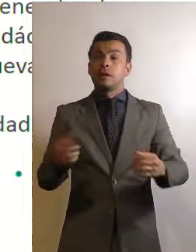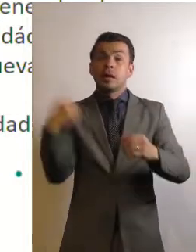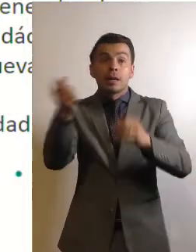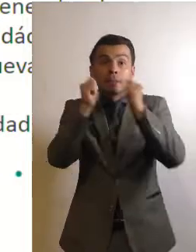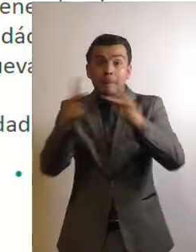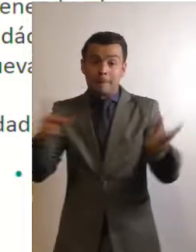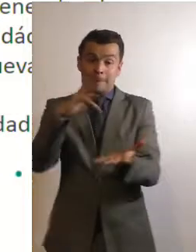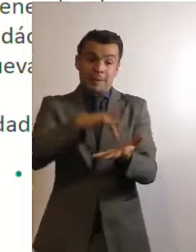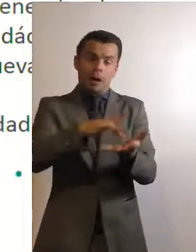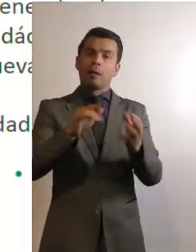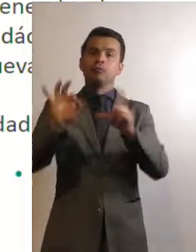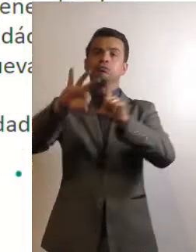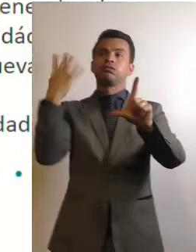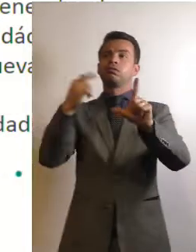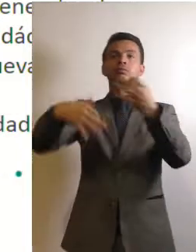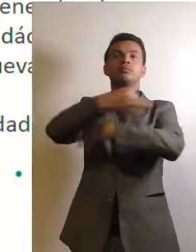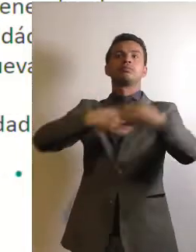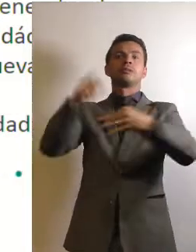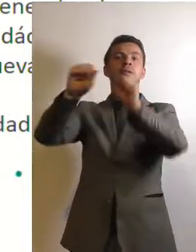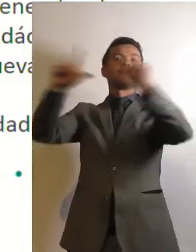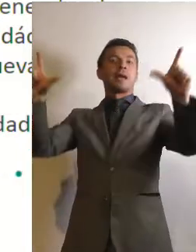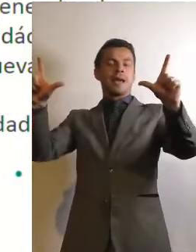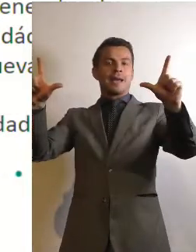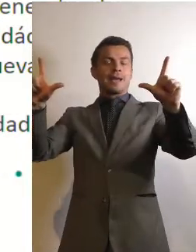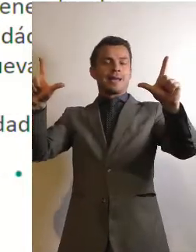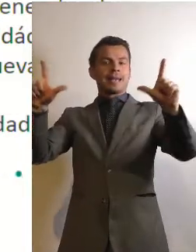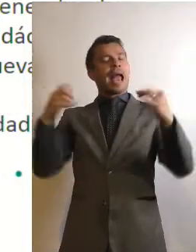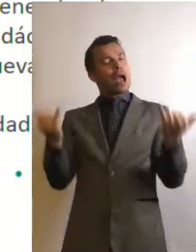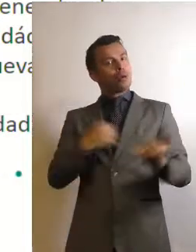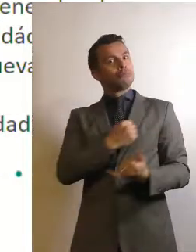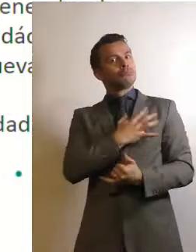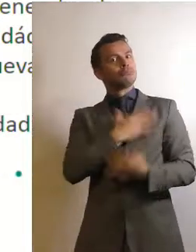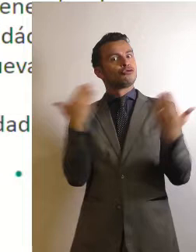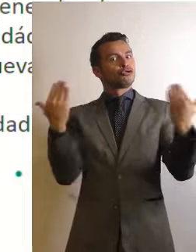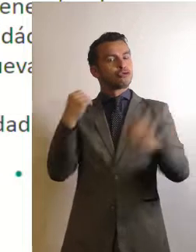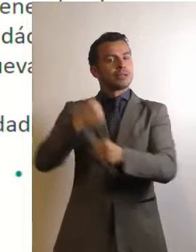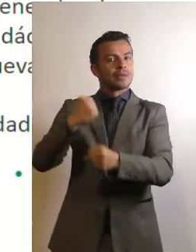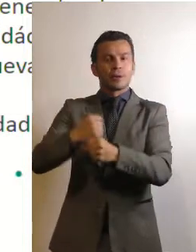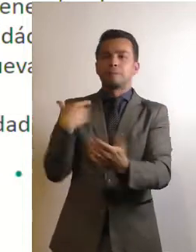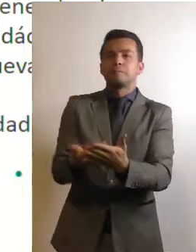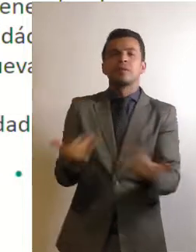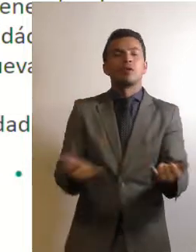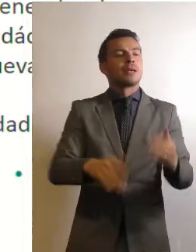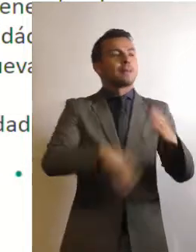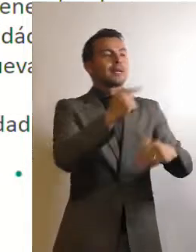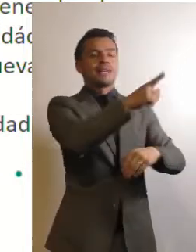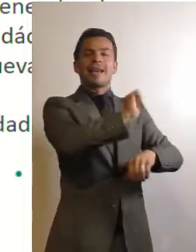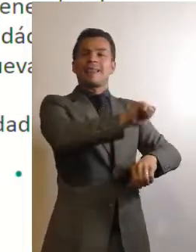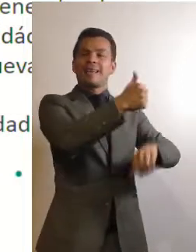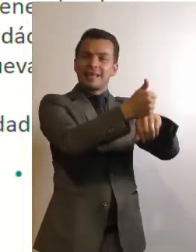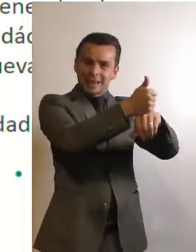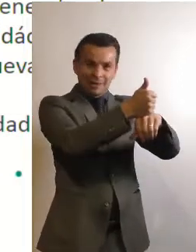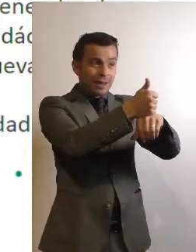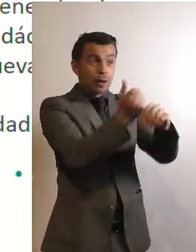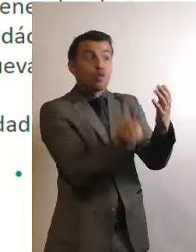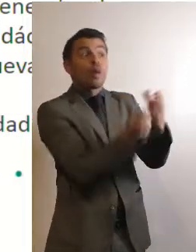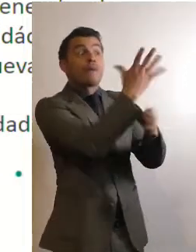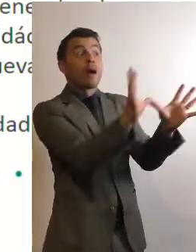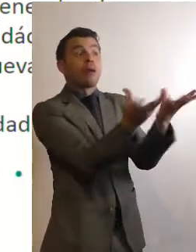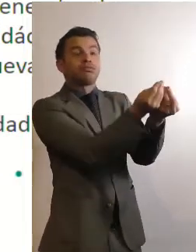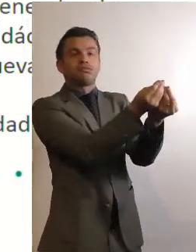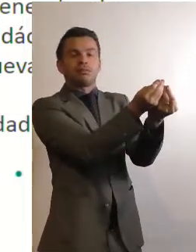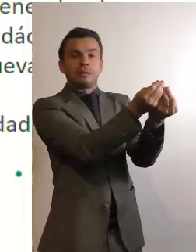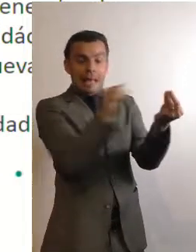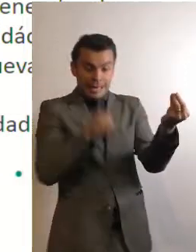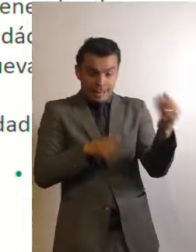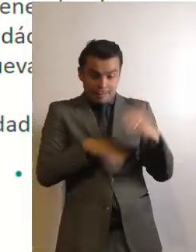por tecnologías, tenemos ahora la oportunidad de trabajar con la Directiva 9 de aquí a julio,